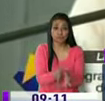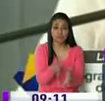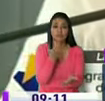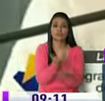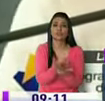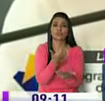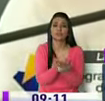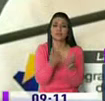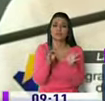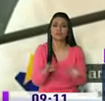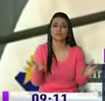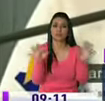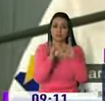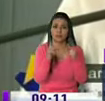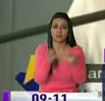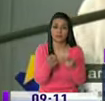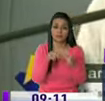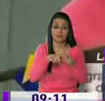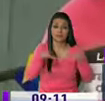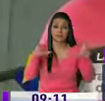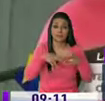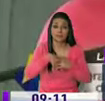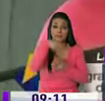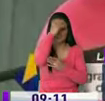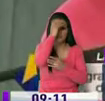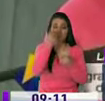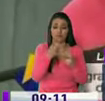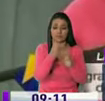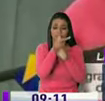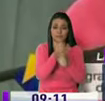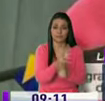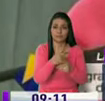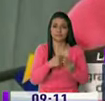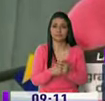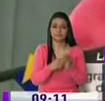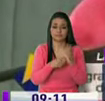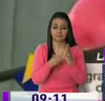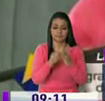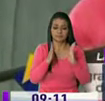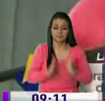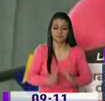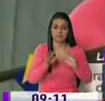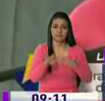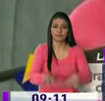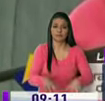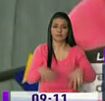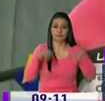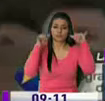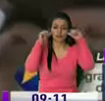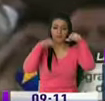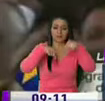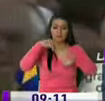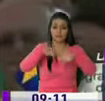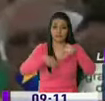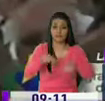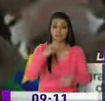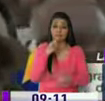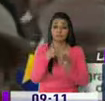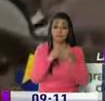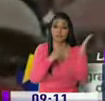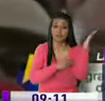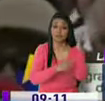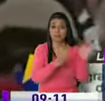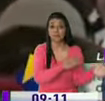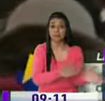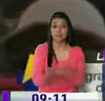bioeconomía, promoviendo los bioemprendimientos. Por su parte, la ministra de Agricultura y Ganadería mencionó que este programa